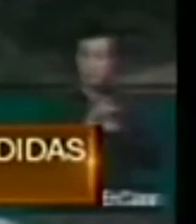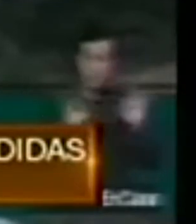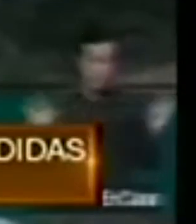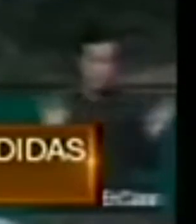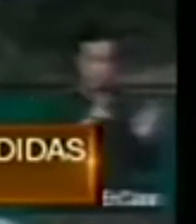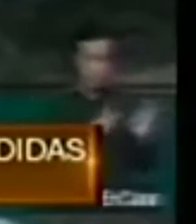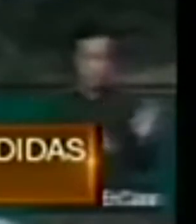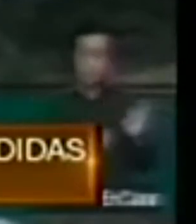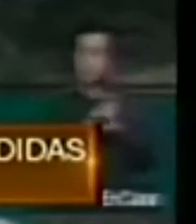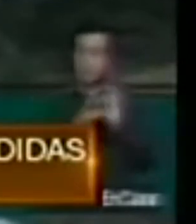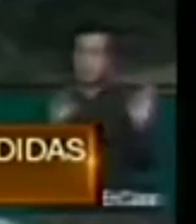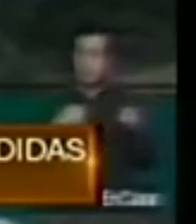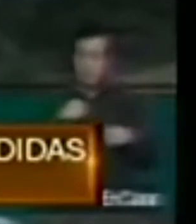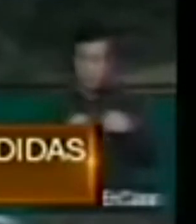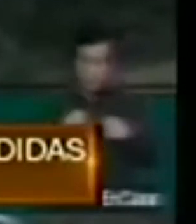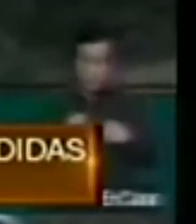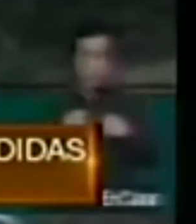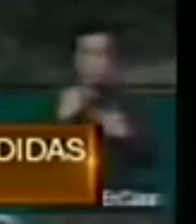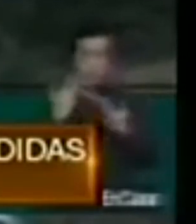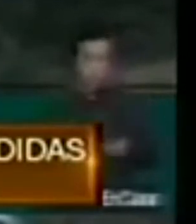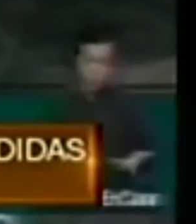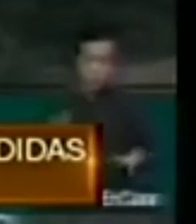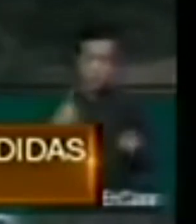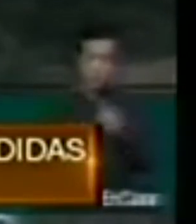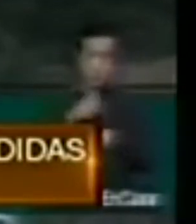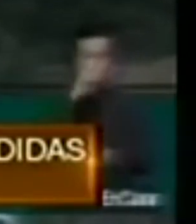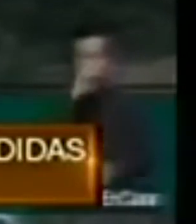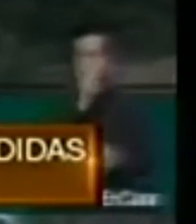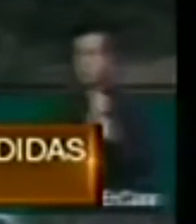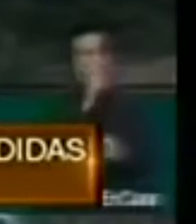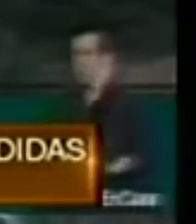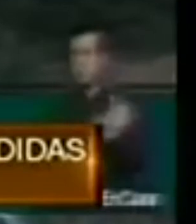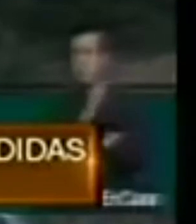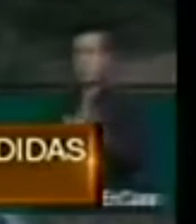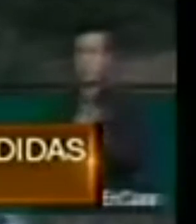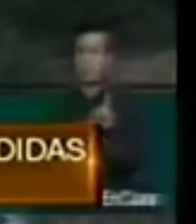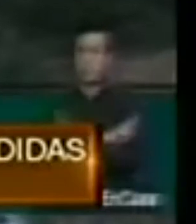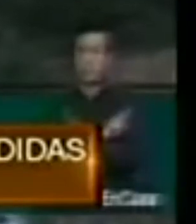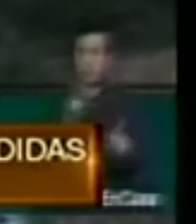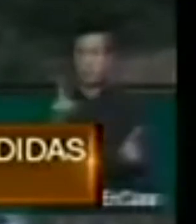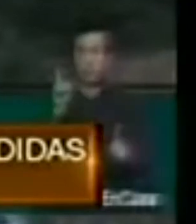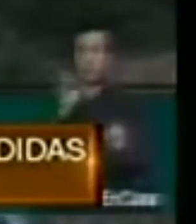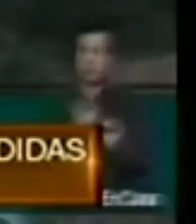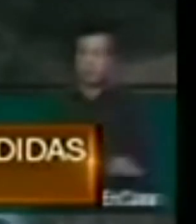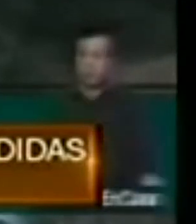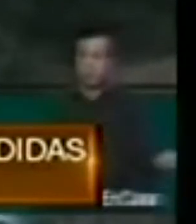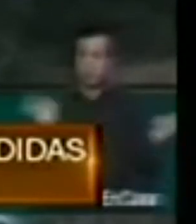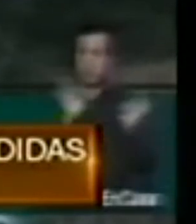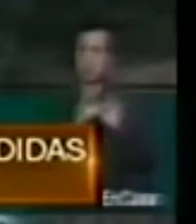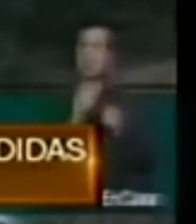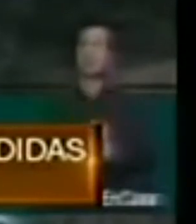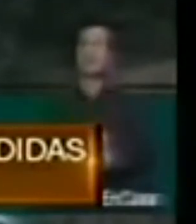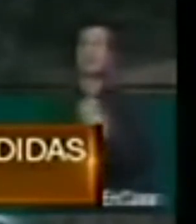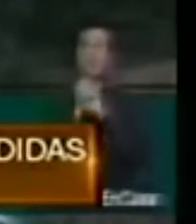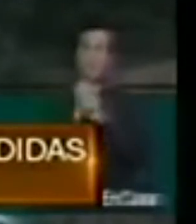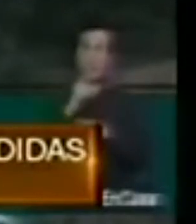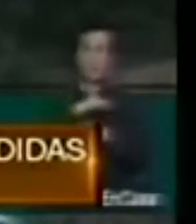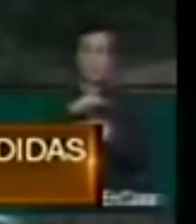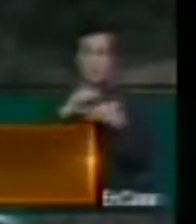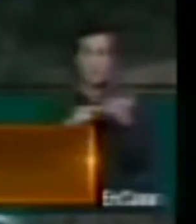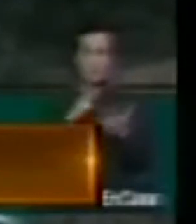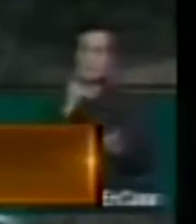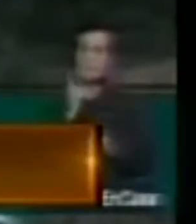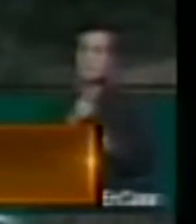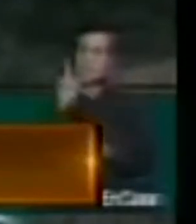o el aseo personal, puedan trabajar. Eso no lo podemos parar. Y para ello necesitamos, es obligatorio, es necesario,